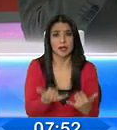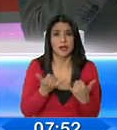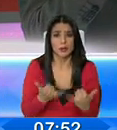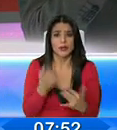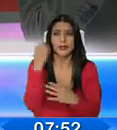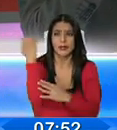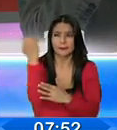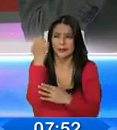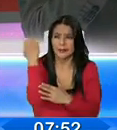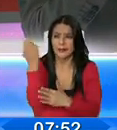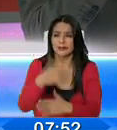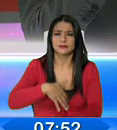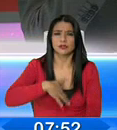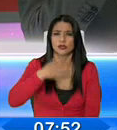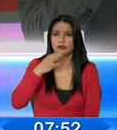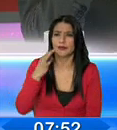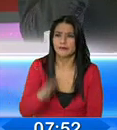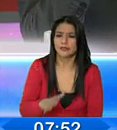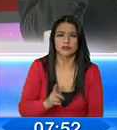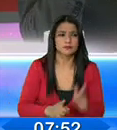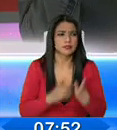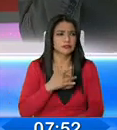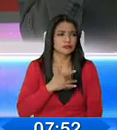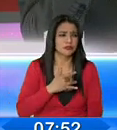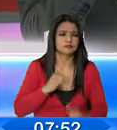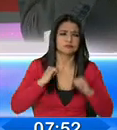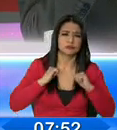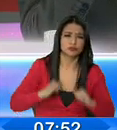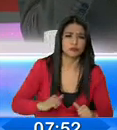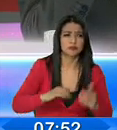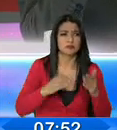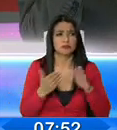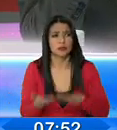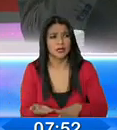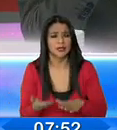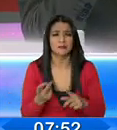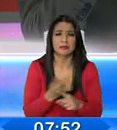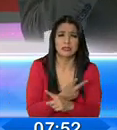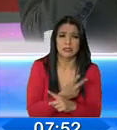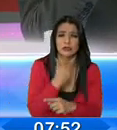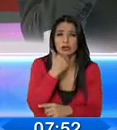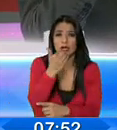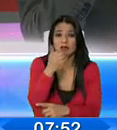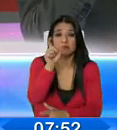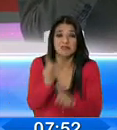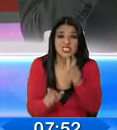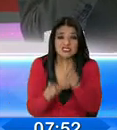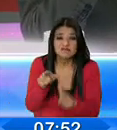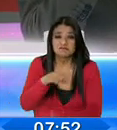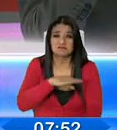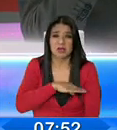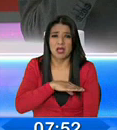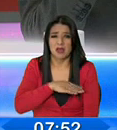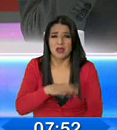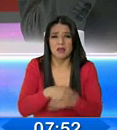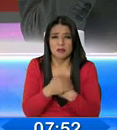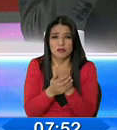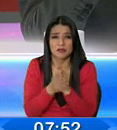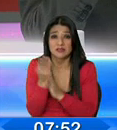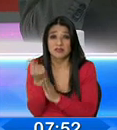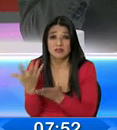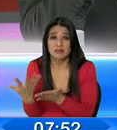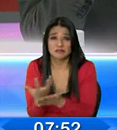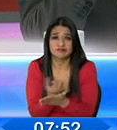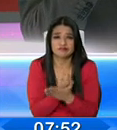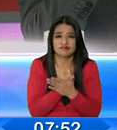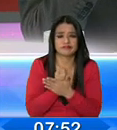esta pandemia sanitaria y esta pandemia económica que estamos viviendo. Unos cuantos han hecho feria del dinero que nos pertenece y que